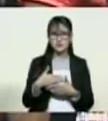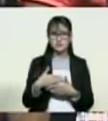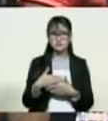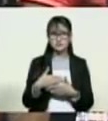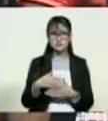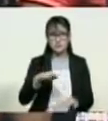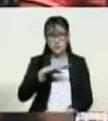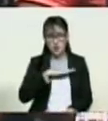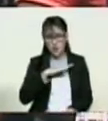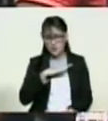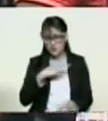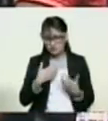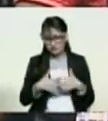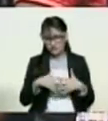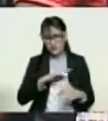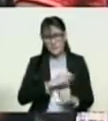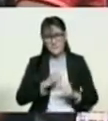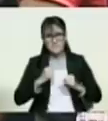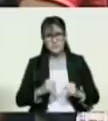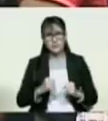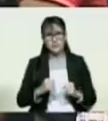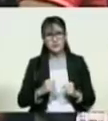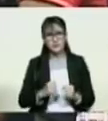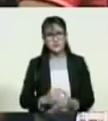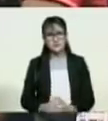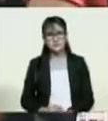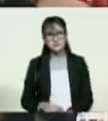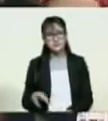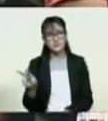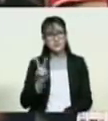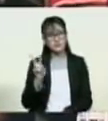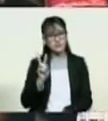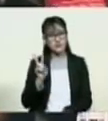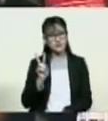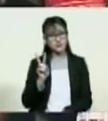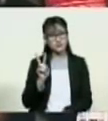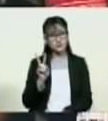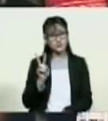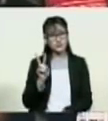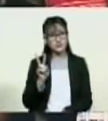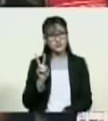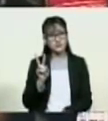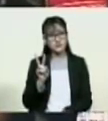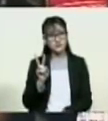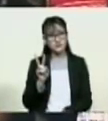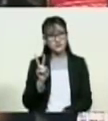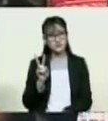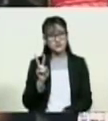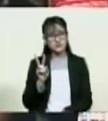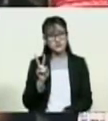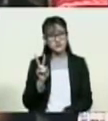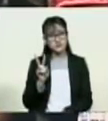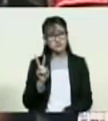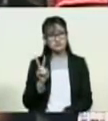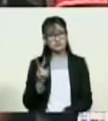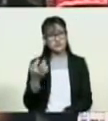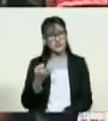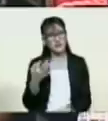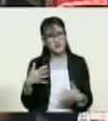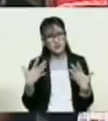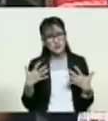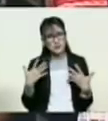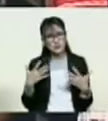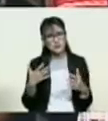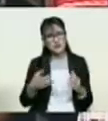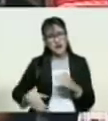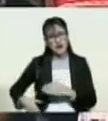desarrollado su propio aparato productivo. Y nosotros, Venezuela, bueno, Venezuela es una dicha en cuanto